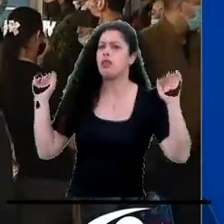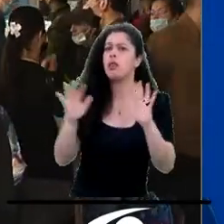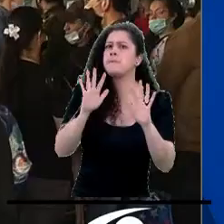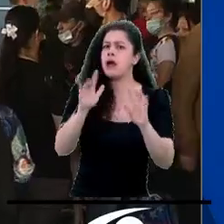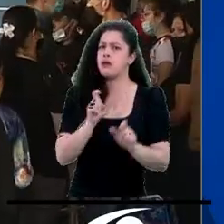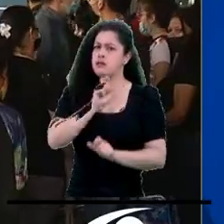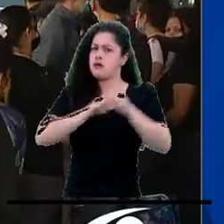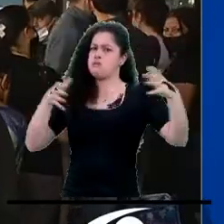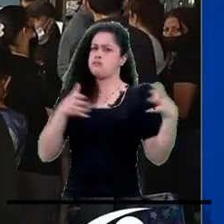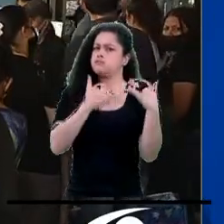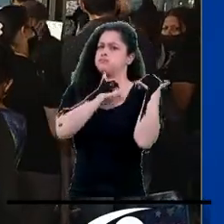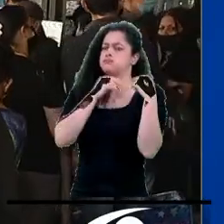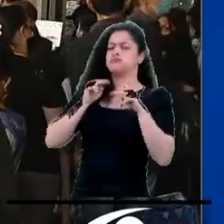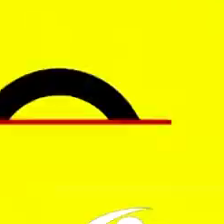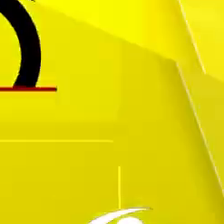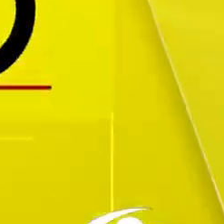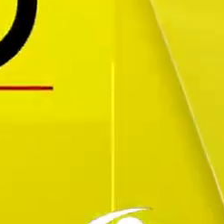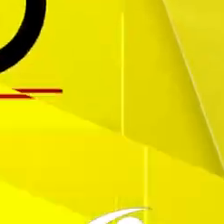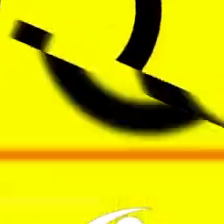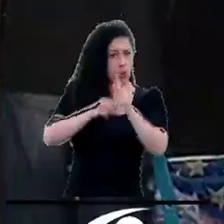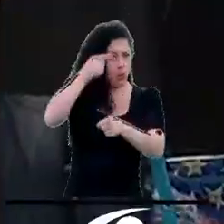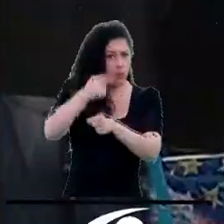cuidado?